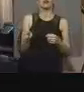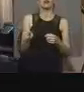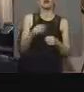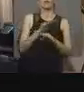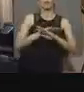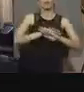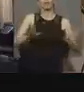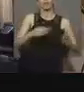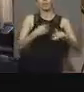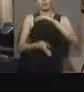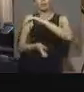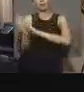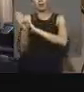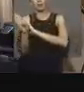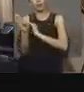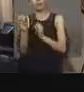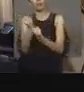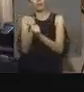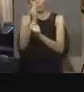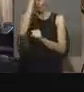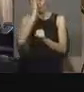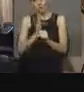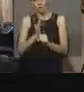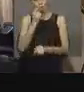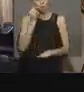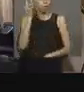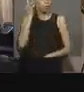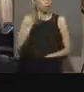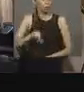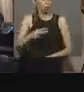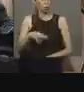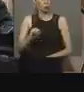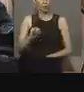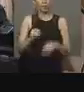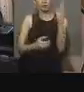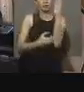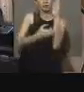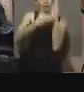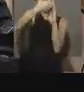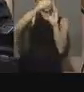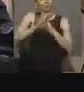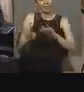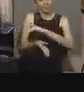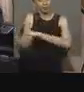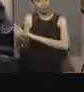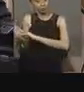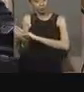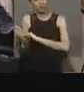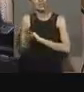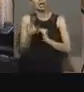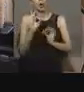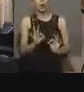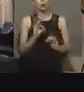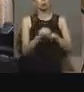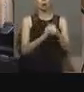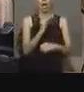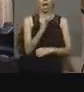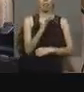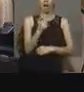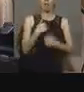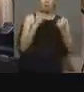egreso de la carrera para los funcionarios y funcionarias de la Junta Nacional de Jardines Infantiles, que están en edad